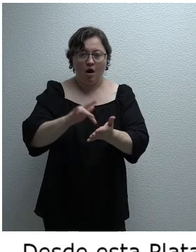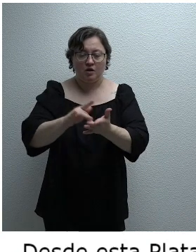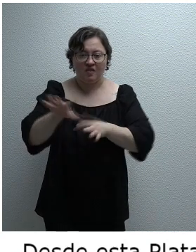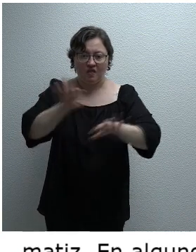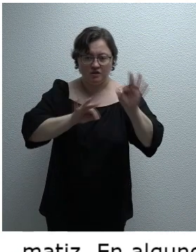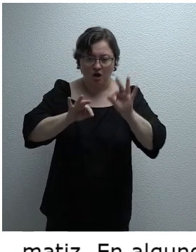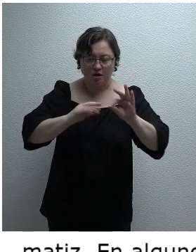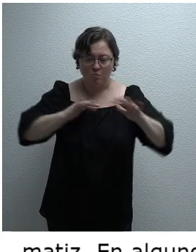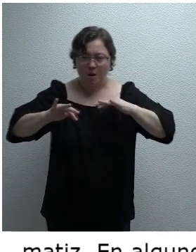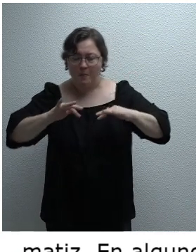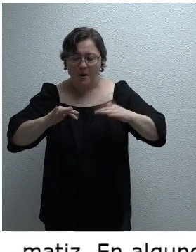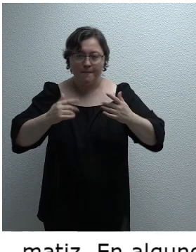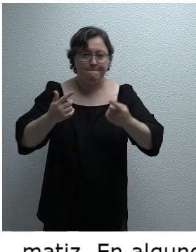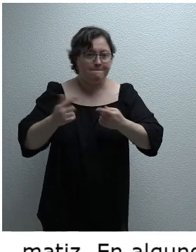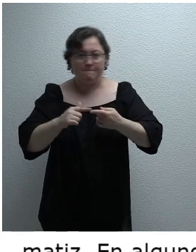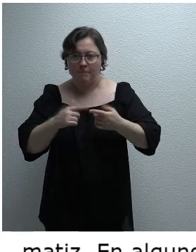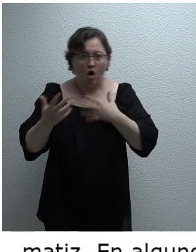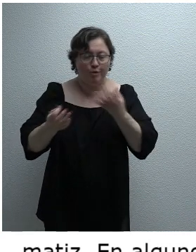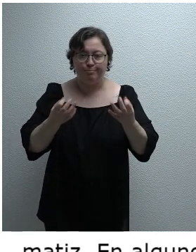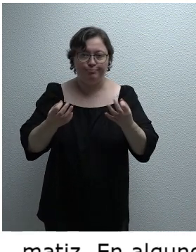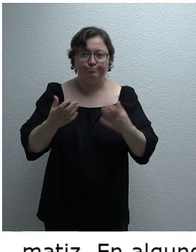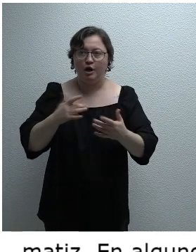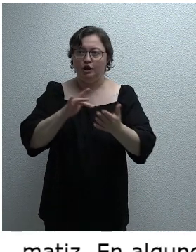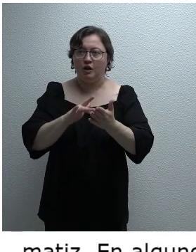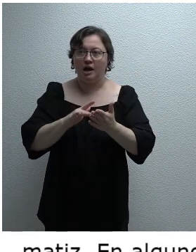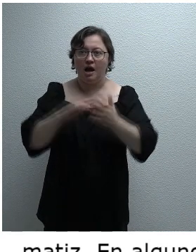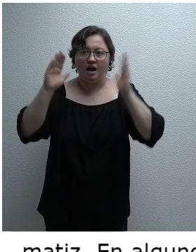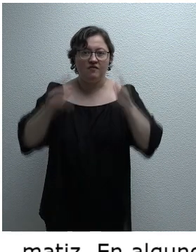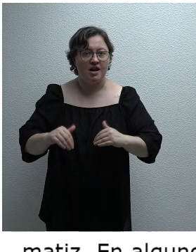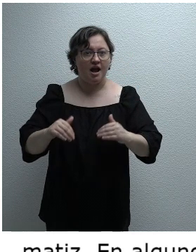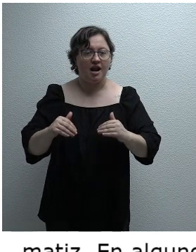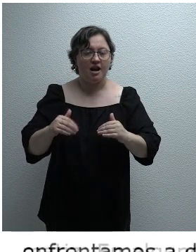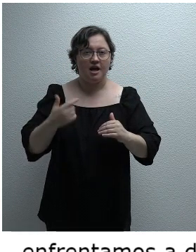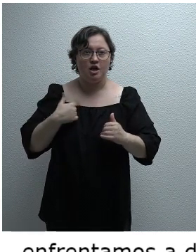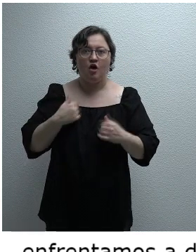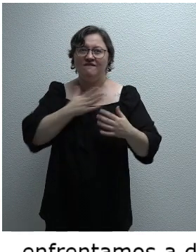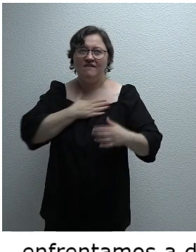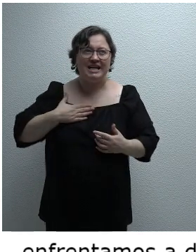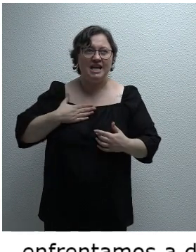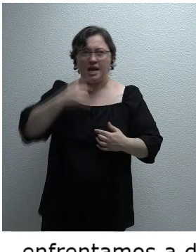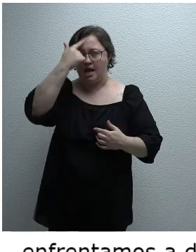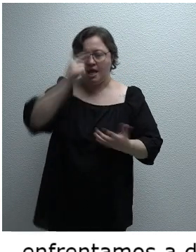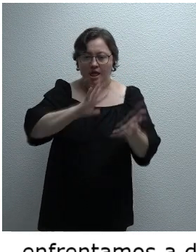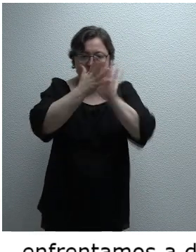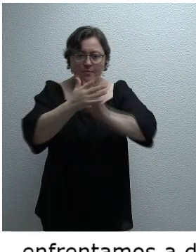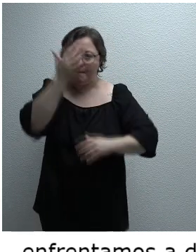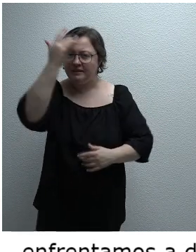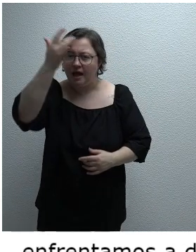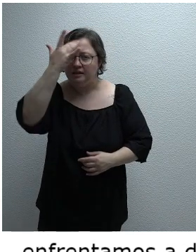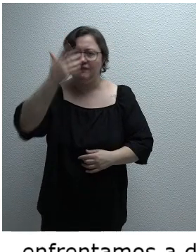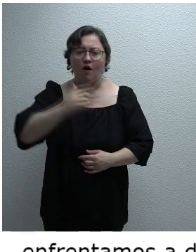que implican movimientos y disposiciones que armonicen y respondan a nuestros deseos,